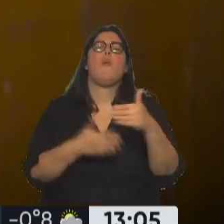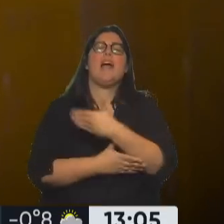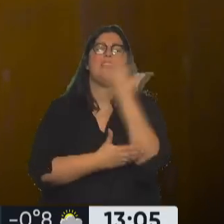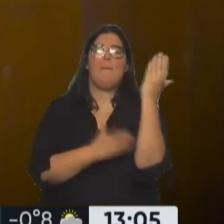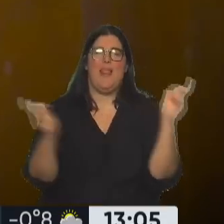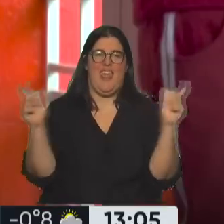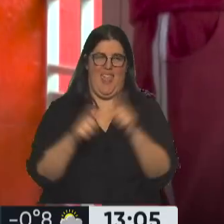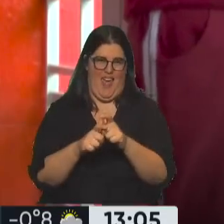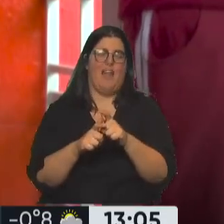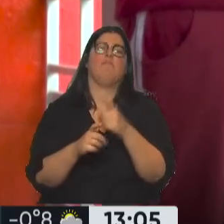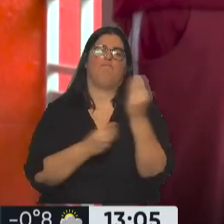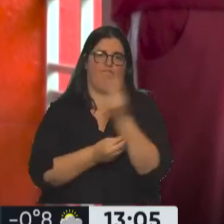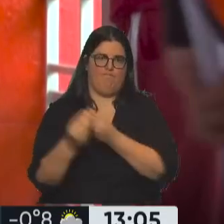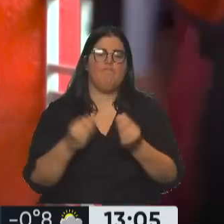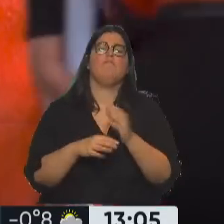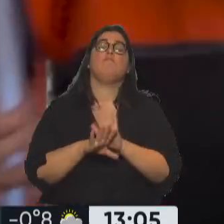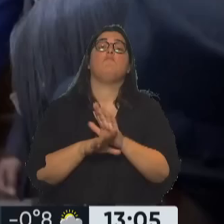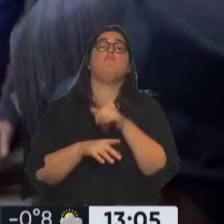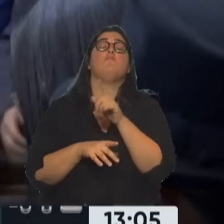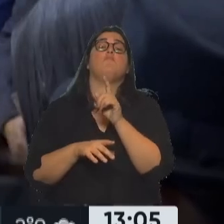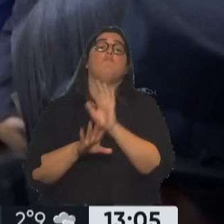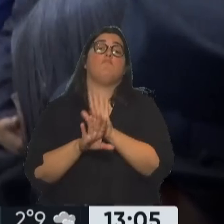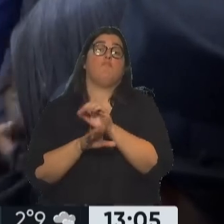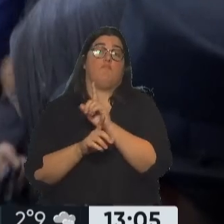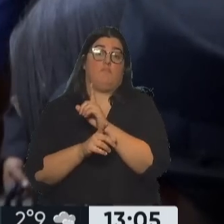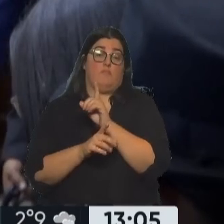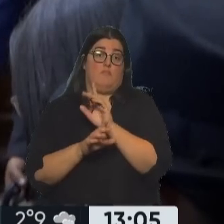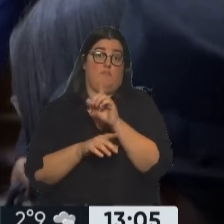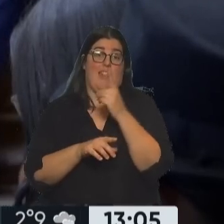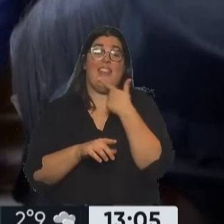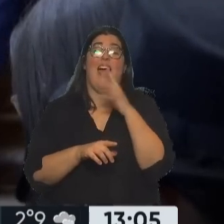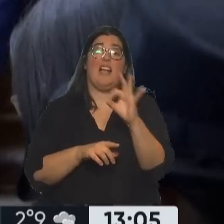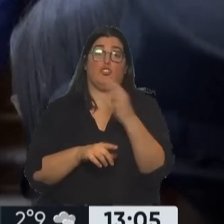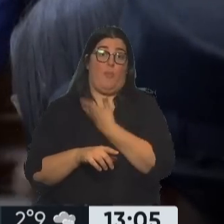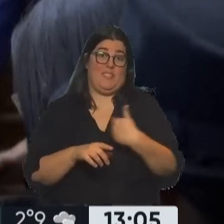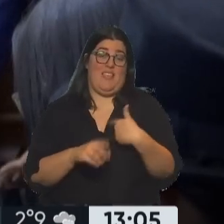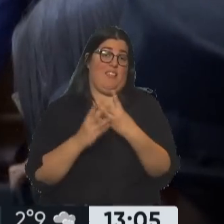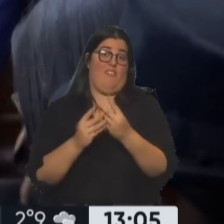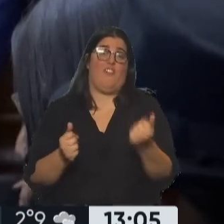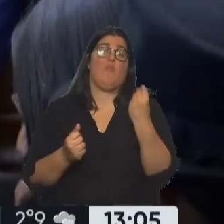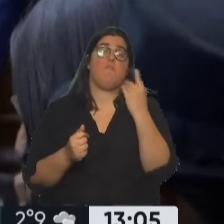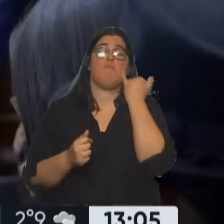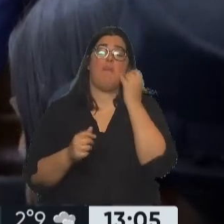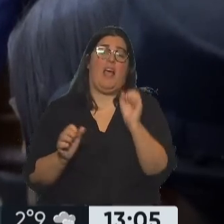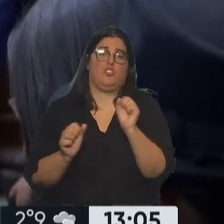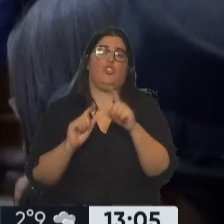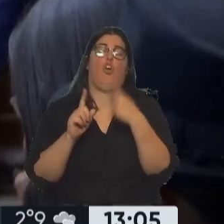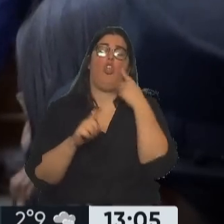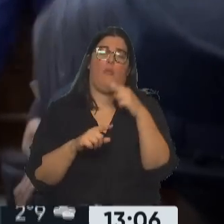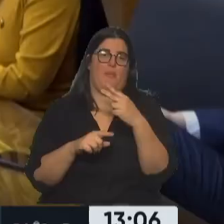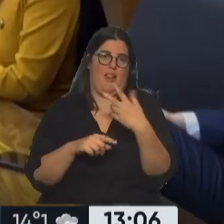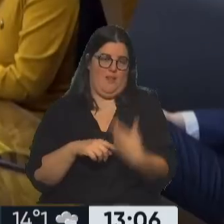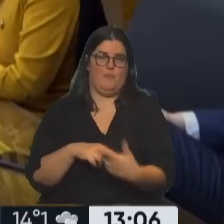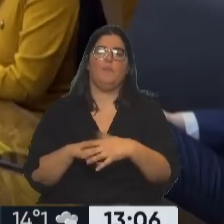que resulte electo completará el mandato de Guillermo Lasso, que expira en mayo de 2025, dado que invocó el mecanismo de muerte